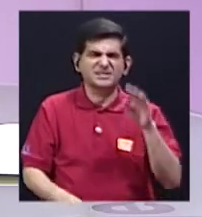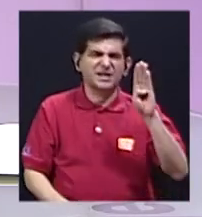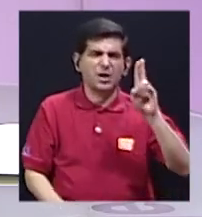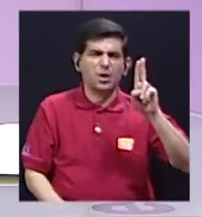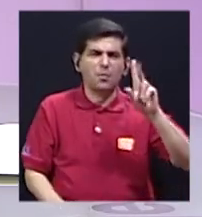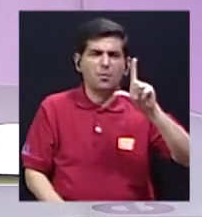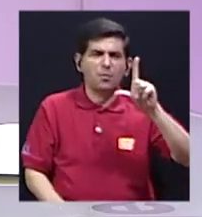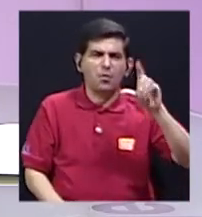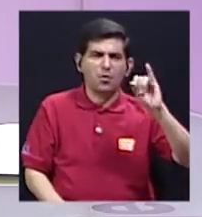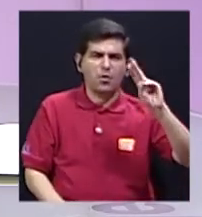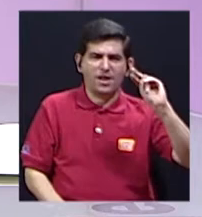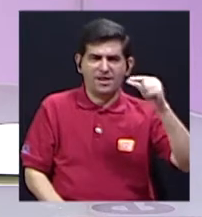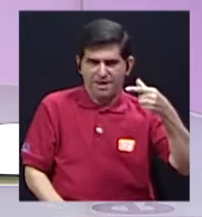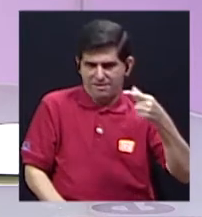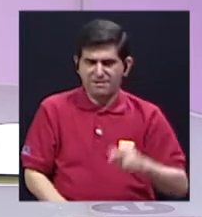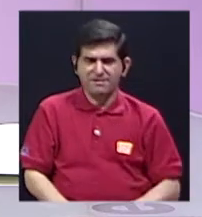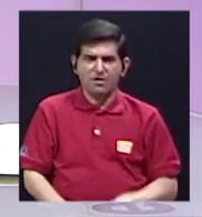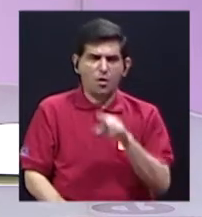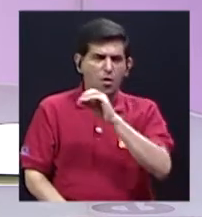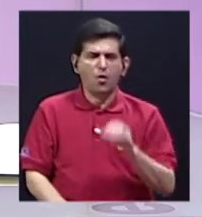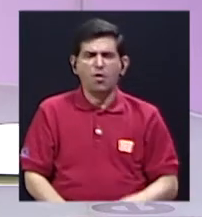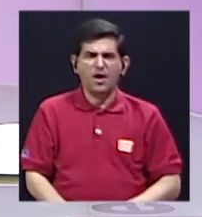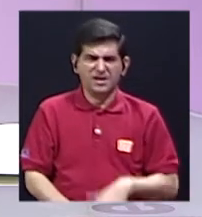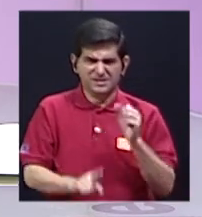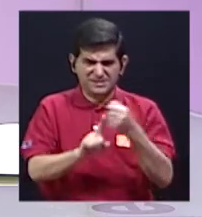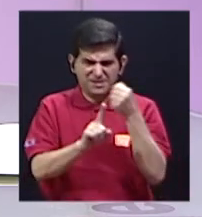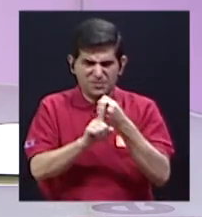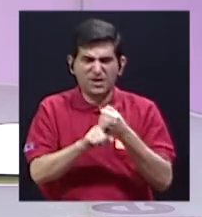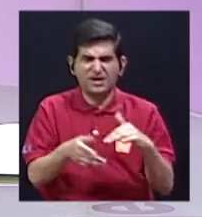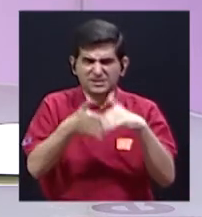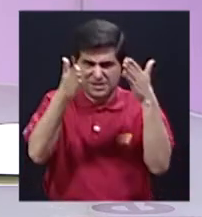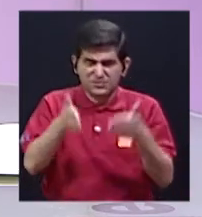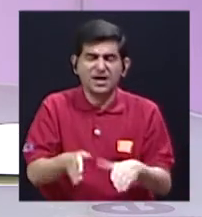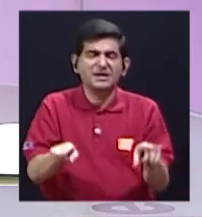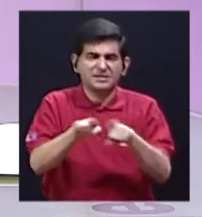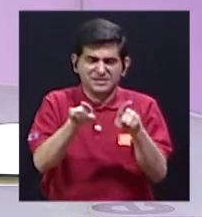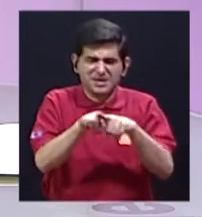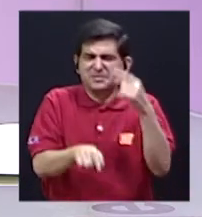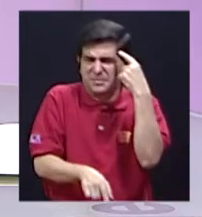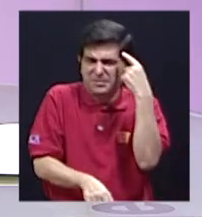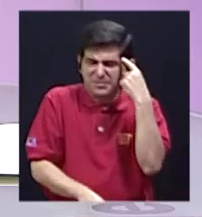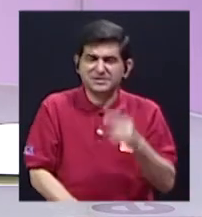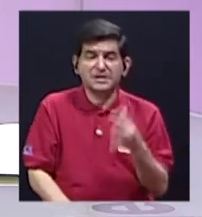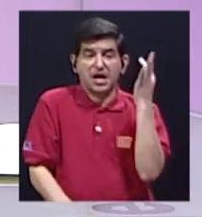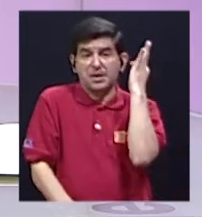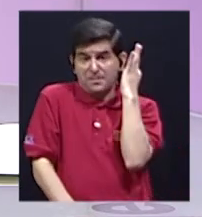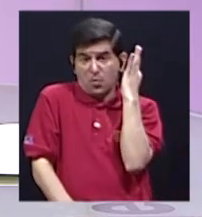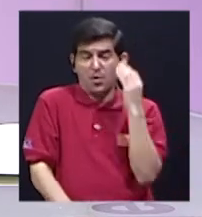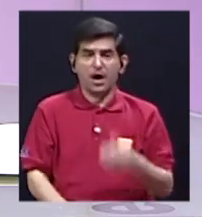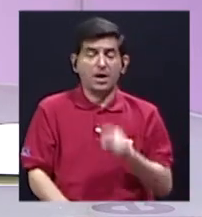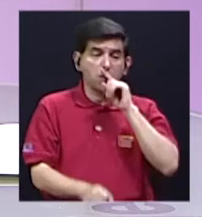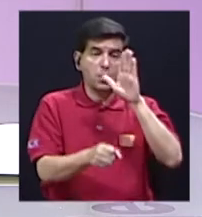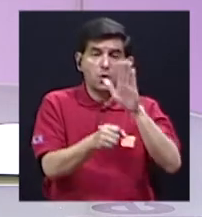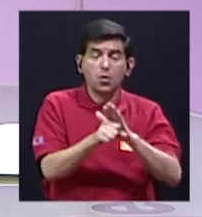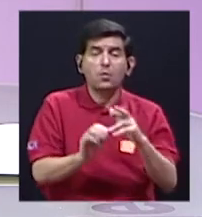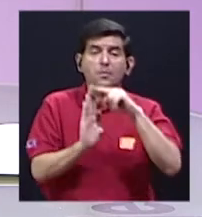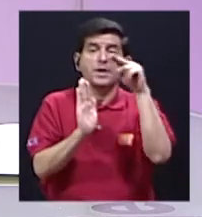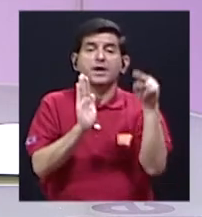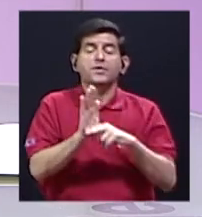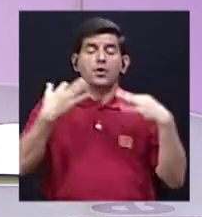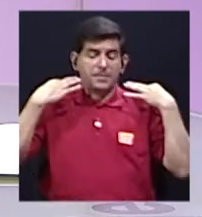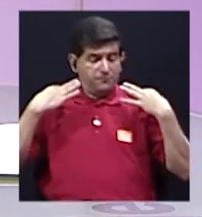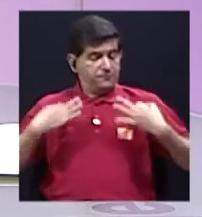bullying muchas veces está ligado también hacia esa concepción de que la mujer tiene que hacer cumplir ciertos parámetros